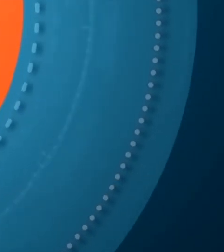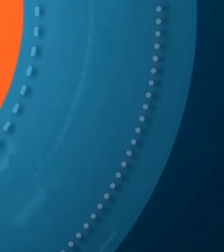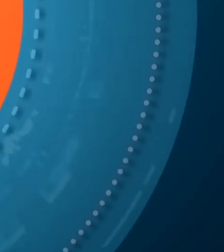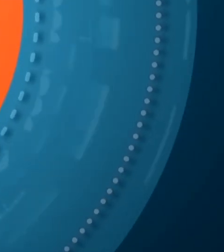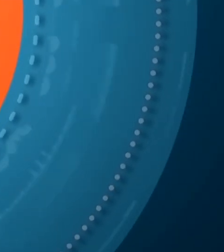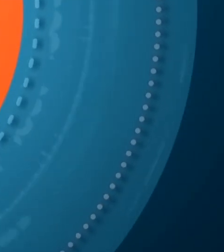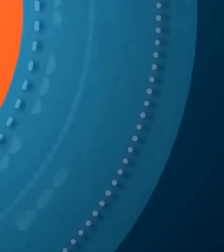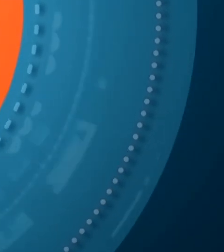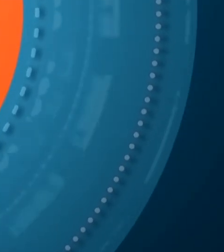Gracias por el video.